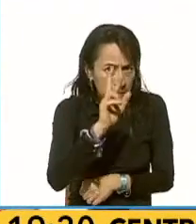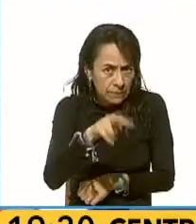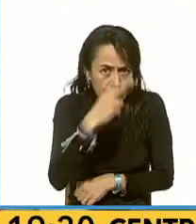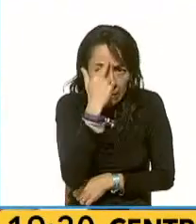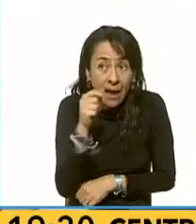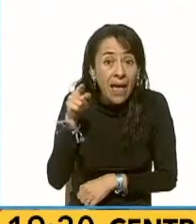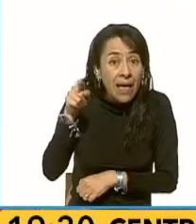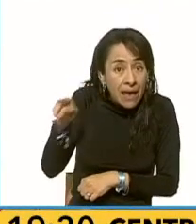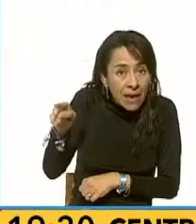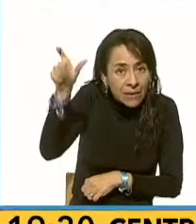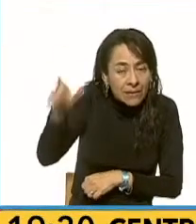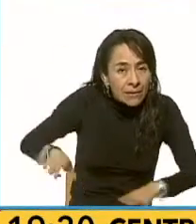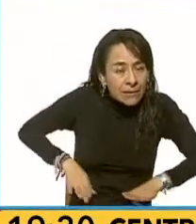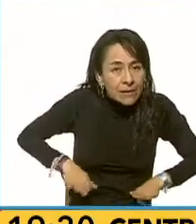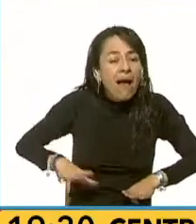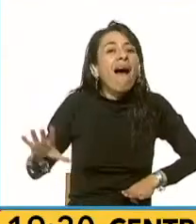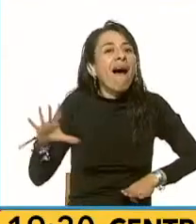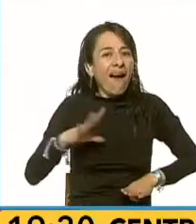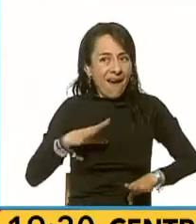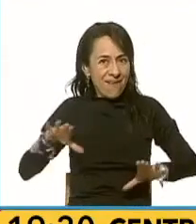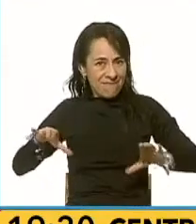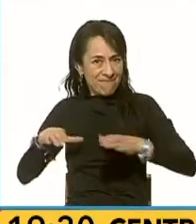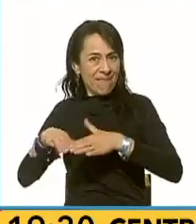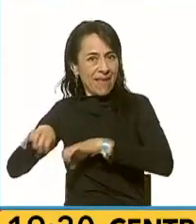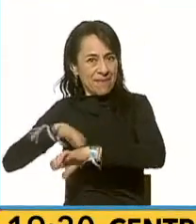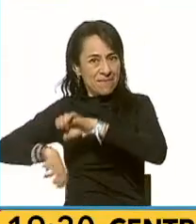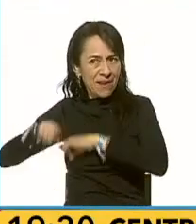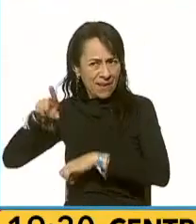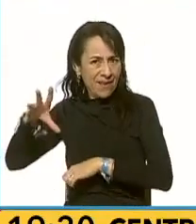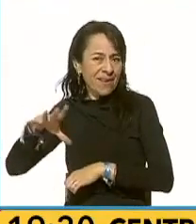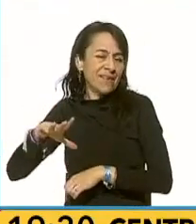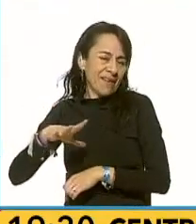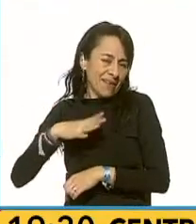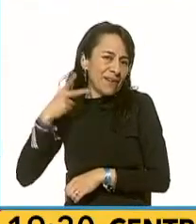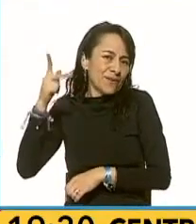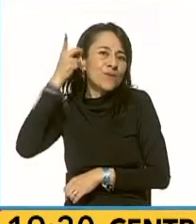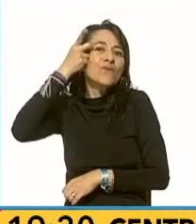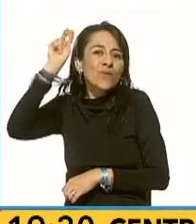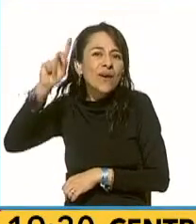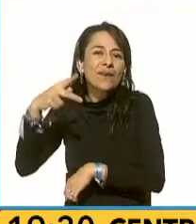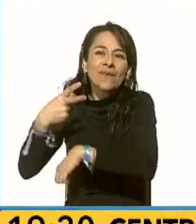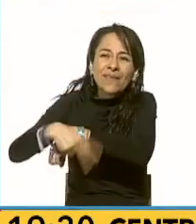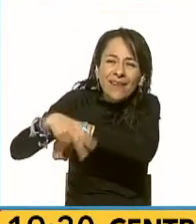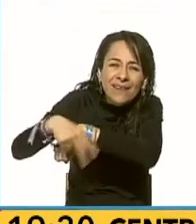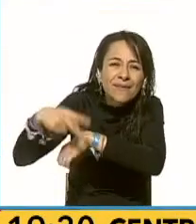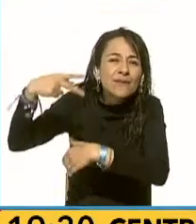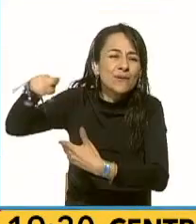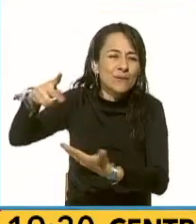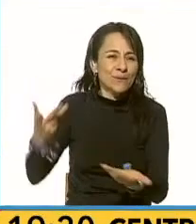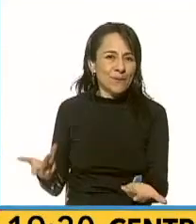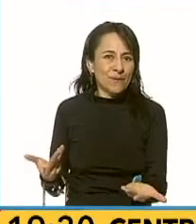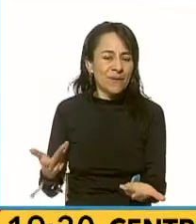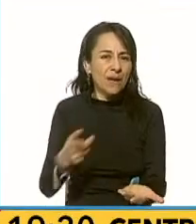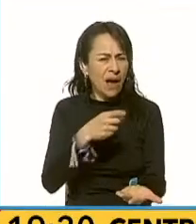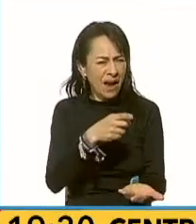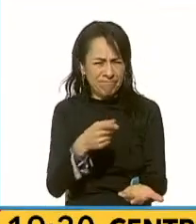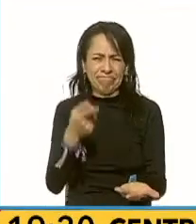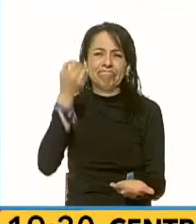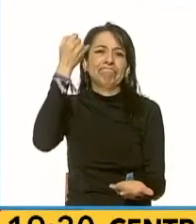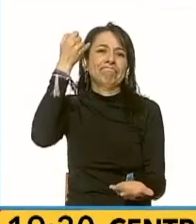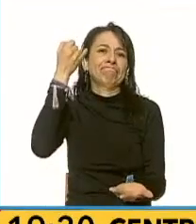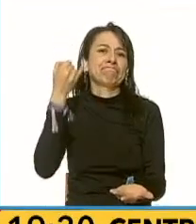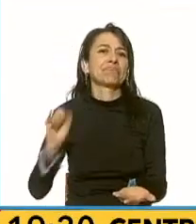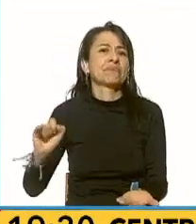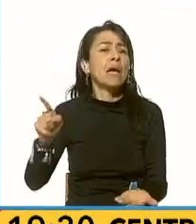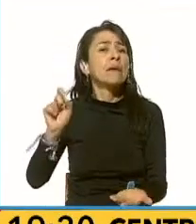una concesión, ¿no? Tiene un medio de comunicación. Entonces me parece que es absurdo. Además él habla de